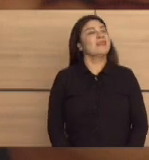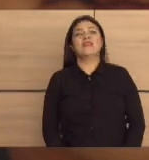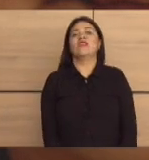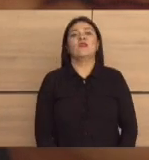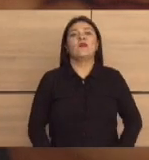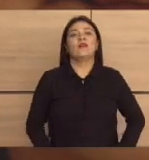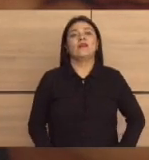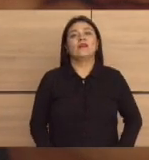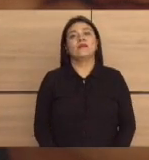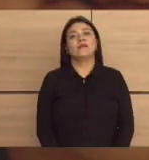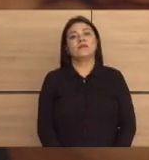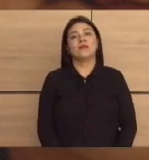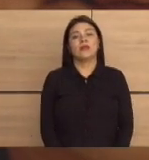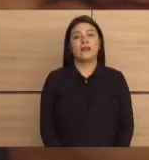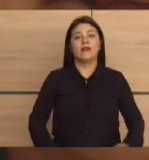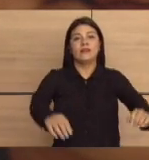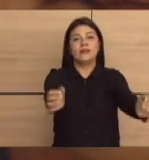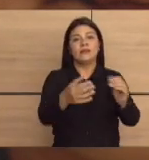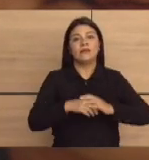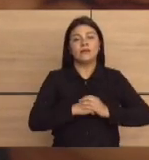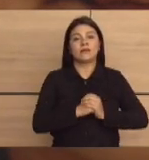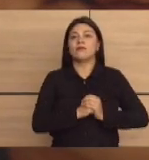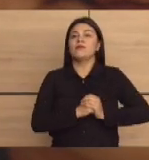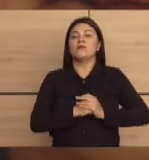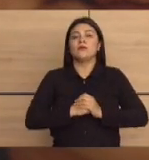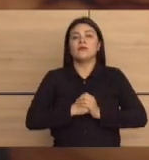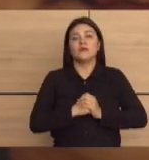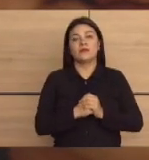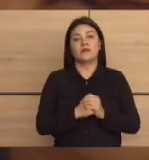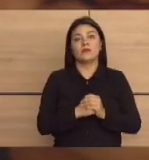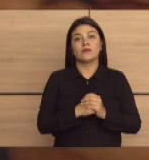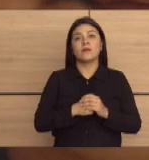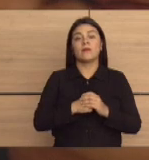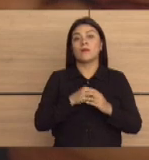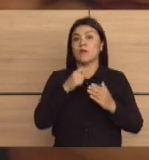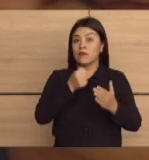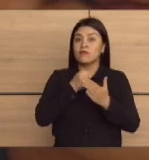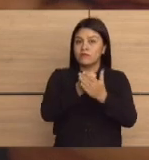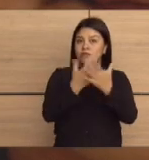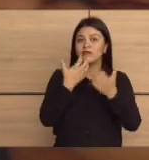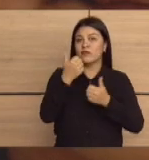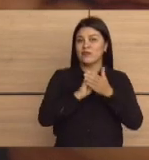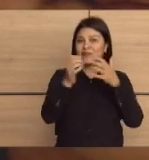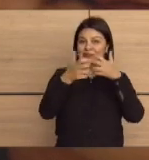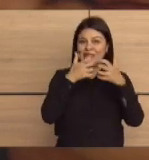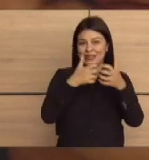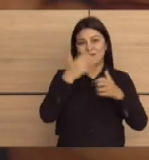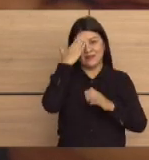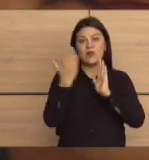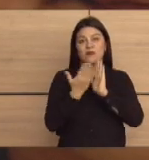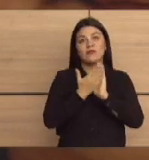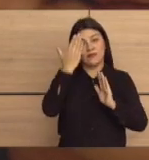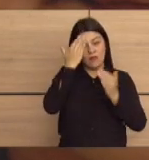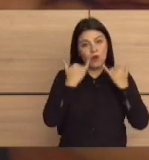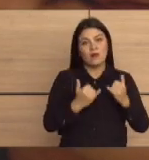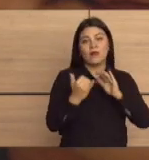Todo este trabajo lo único que busca es que desde el sistema educativo y con la impronta y el impulso que le hemos dado en este Plan